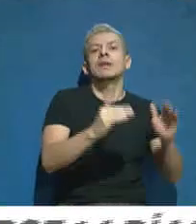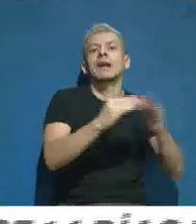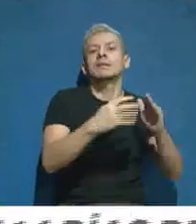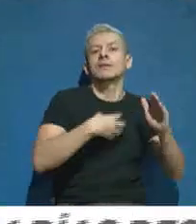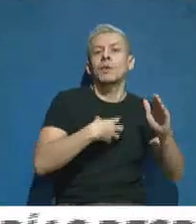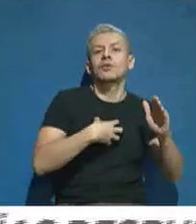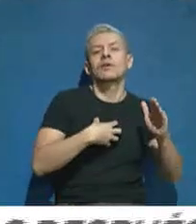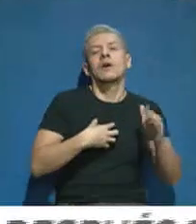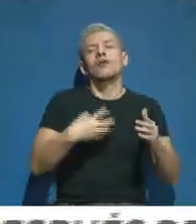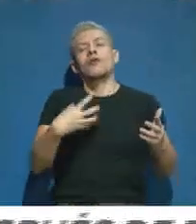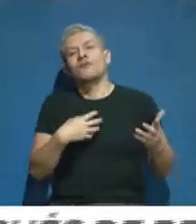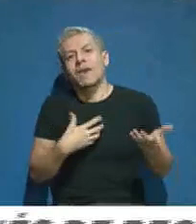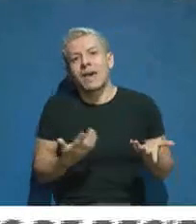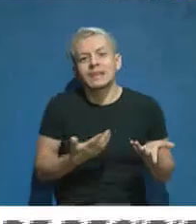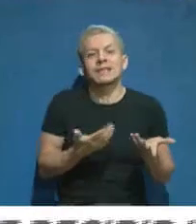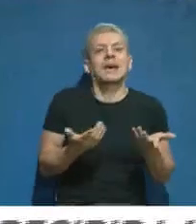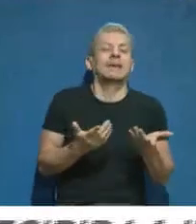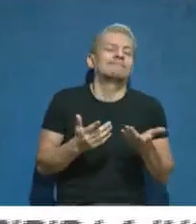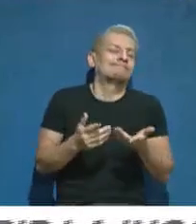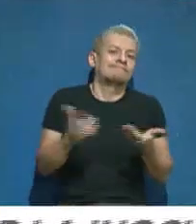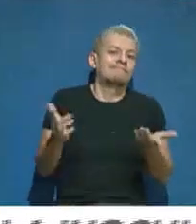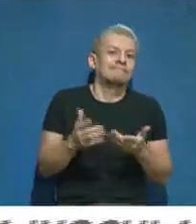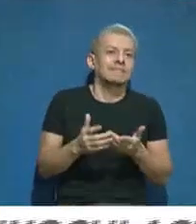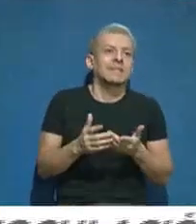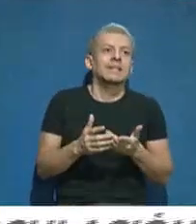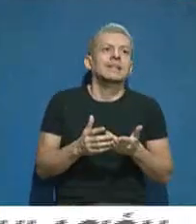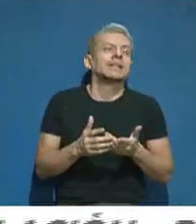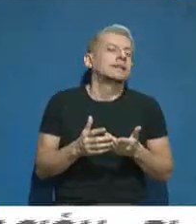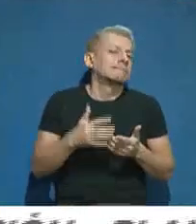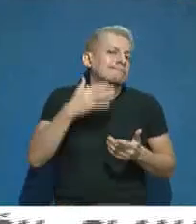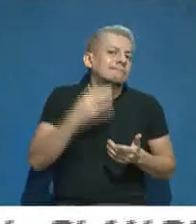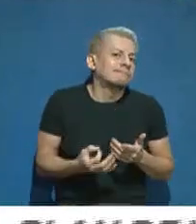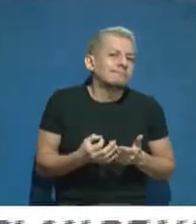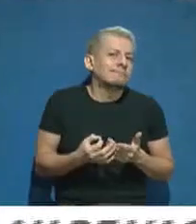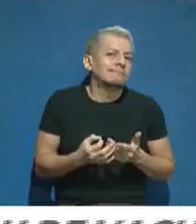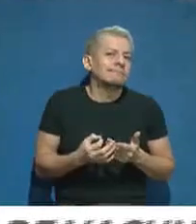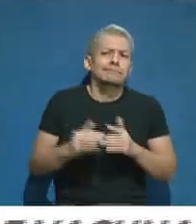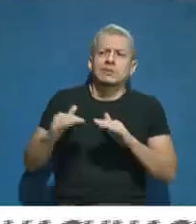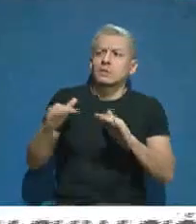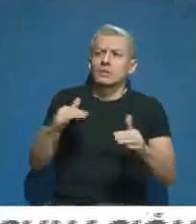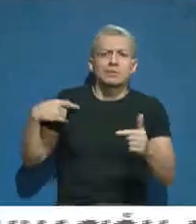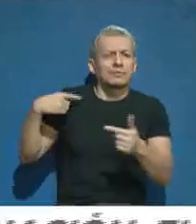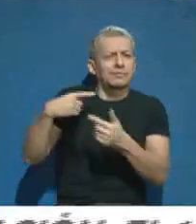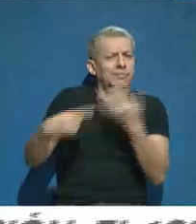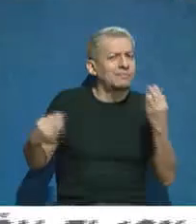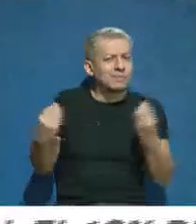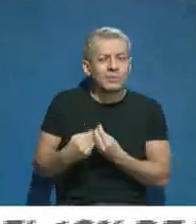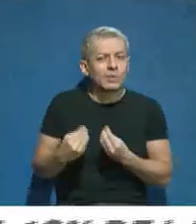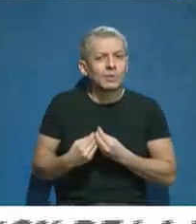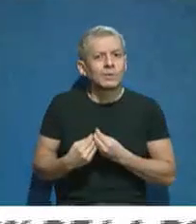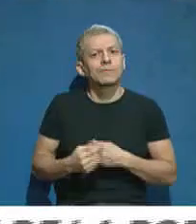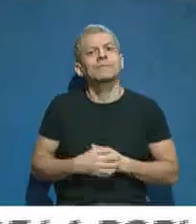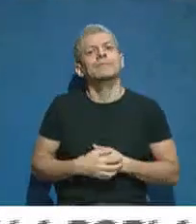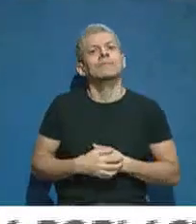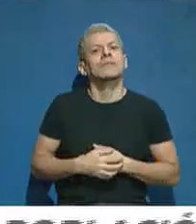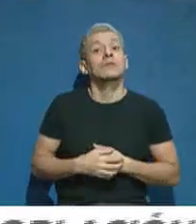en algunos de los casos, en otros, datos certeros, pero lo cierto es que son más de media docena de hechos en un lapso de 2 semanas que